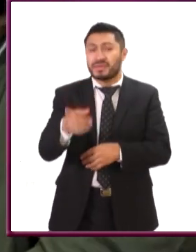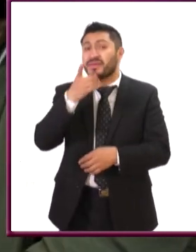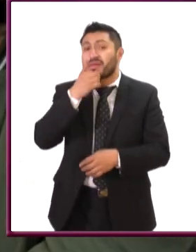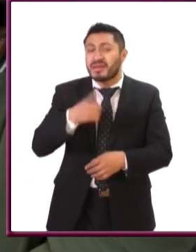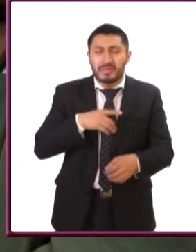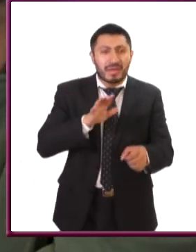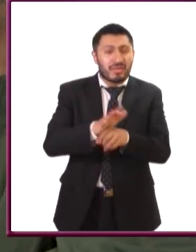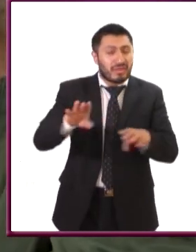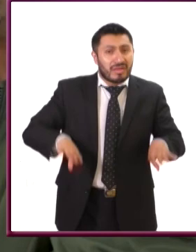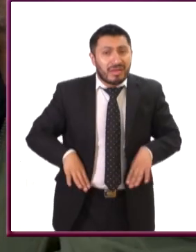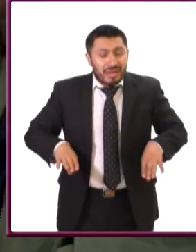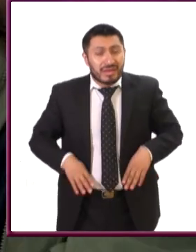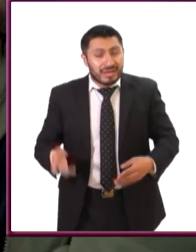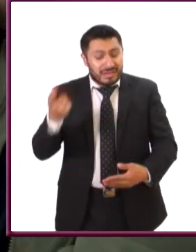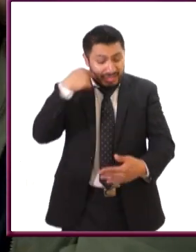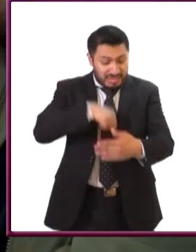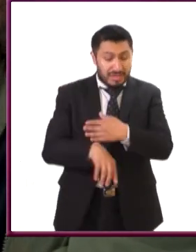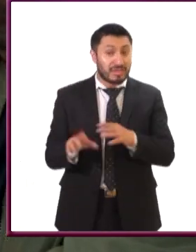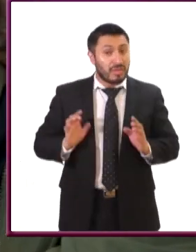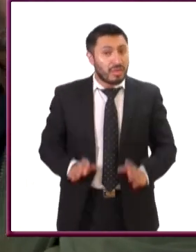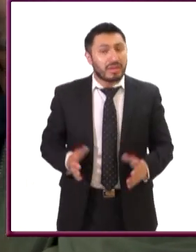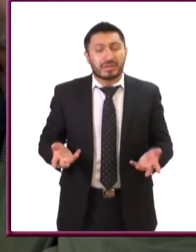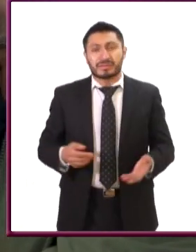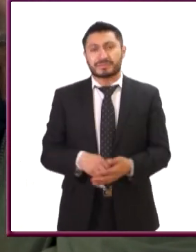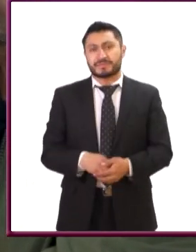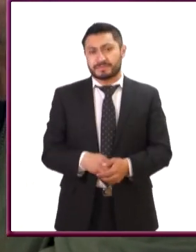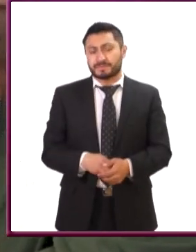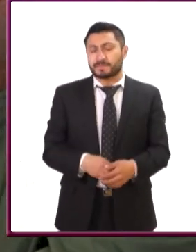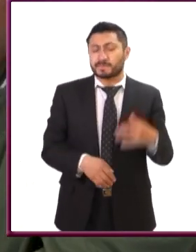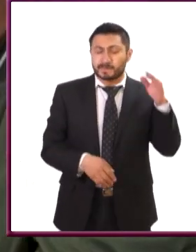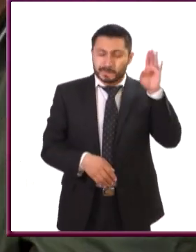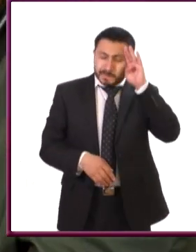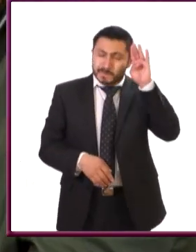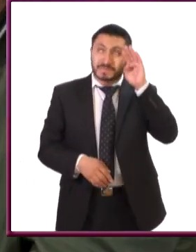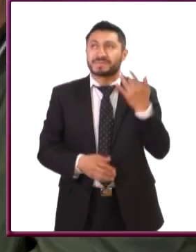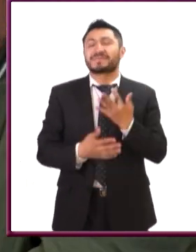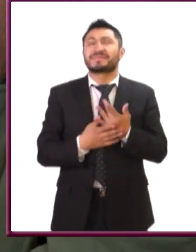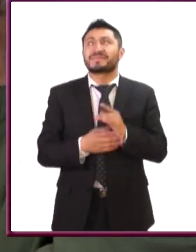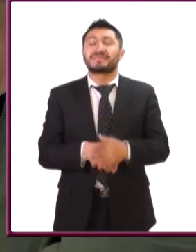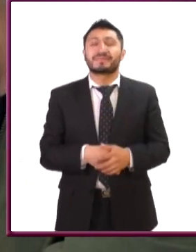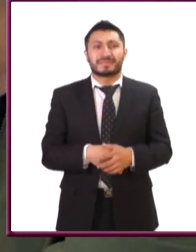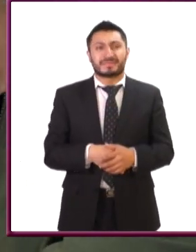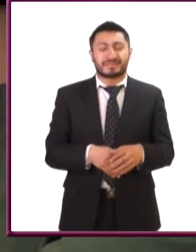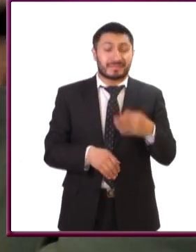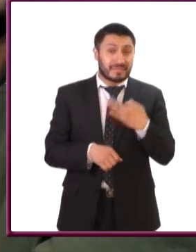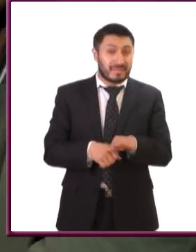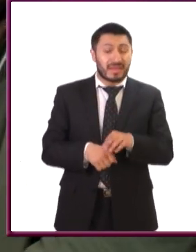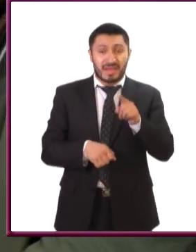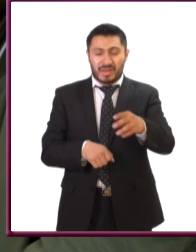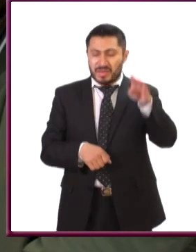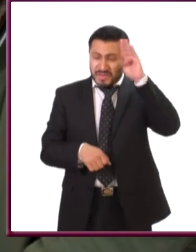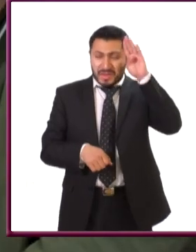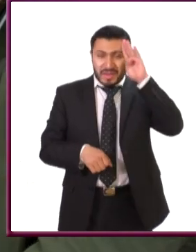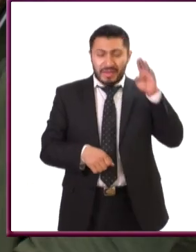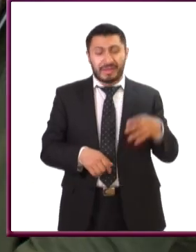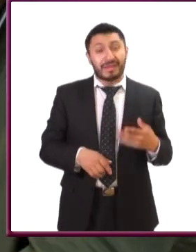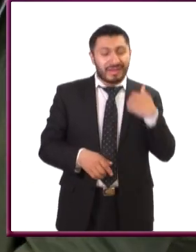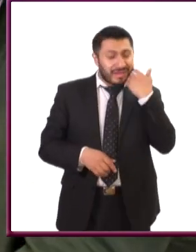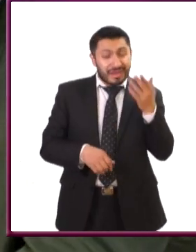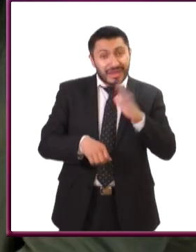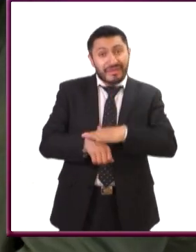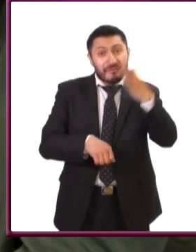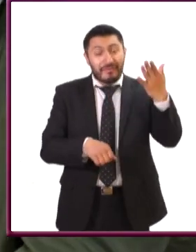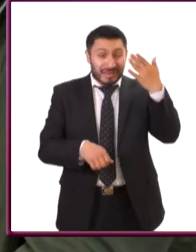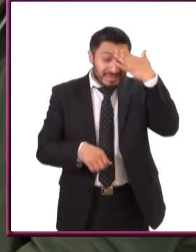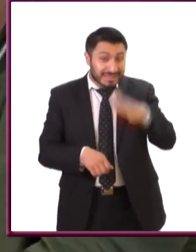etc. Pero ya no me dijiste de qué elementos estamos hechos. Pues a ver, pienso tantito. Bueno, mientras ordenas